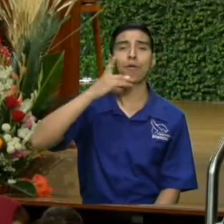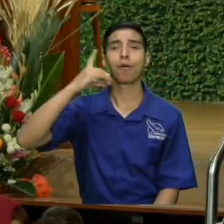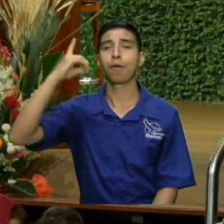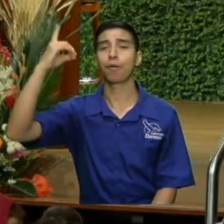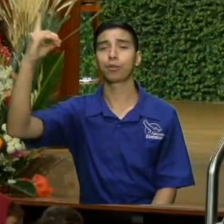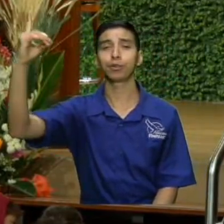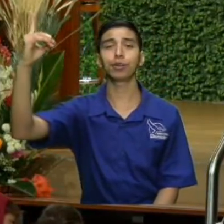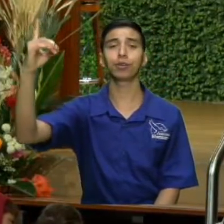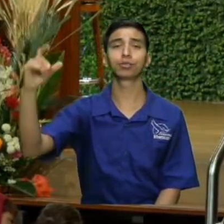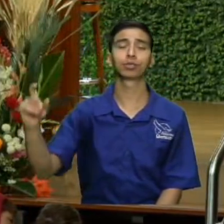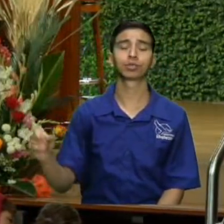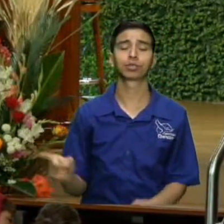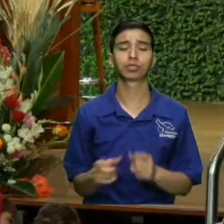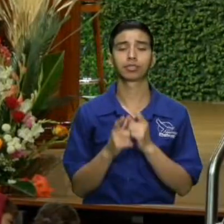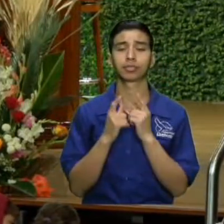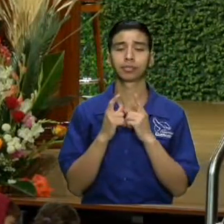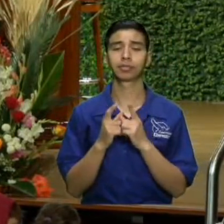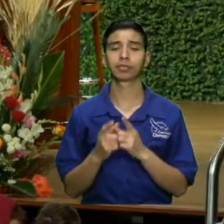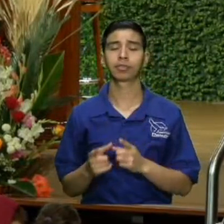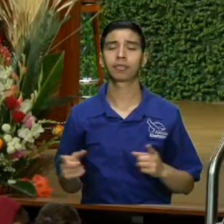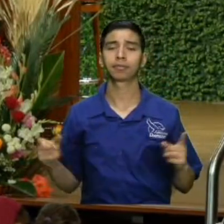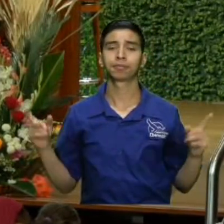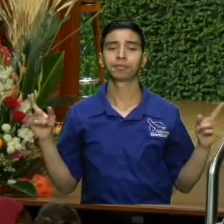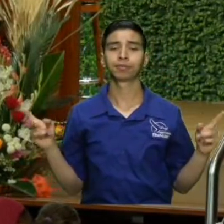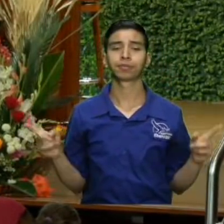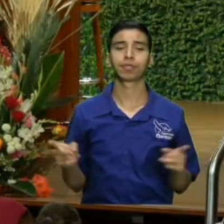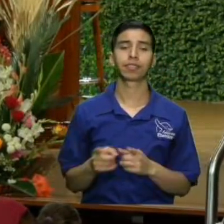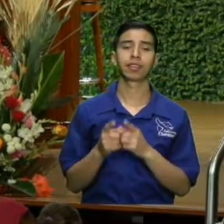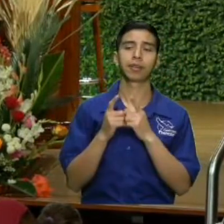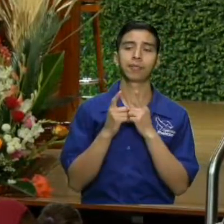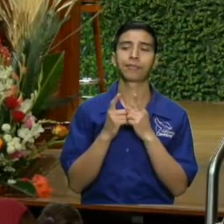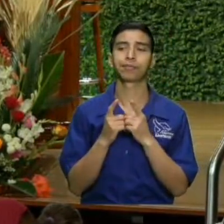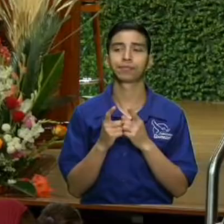Santo Dios,